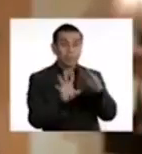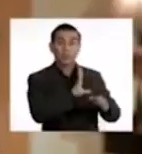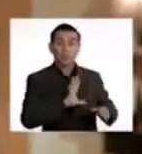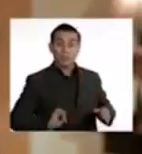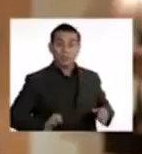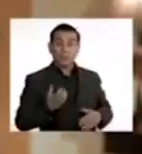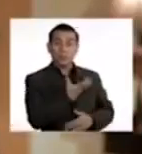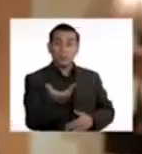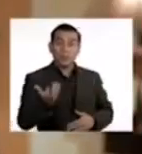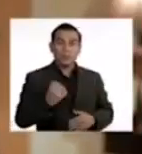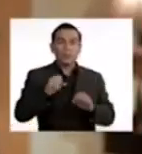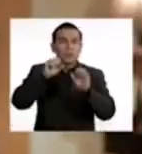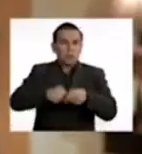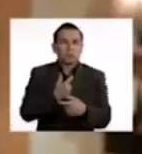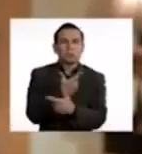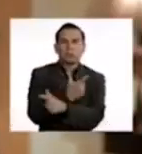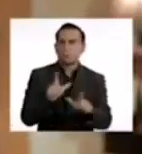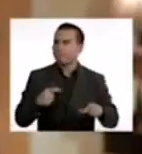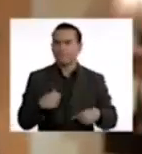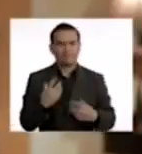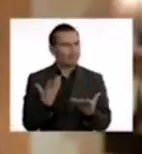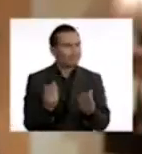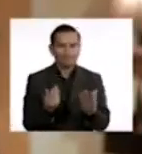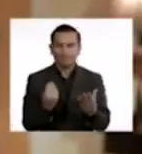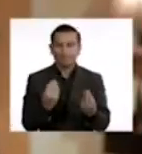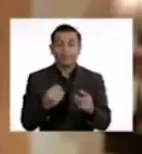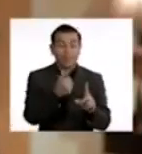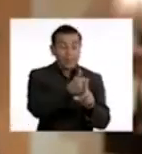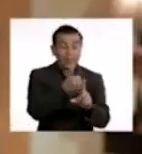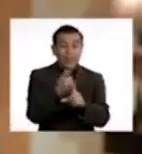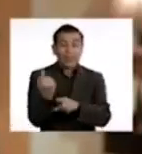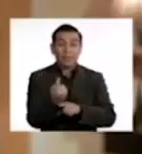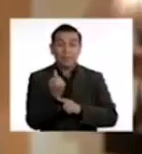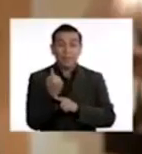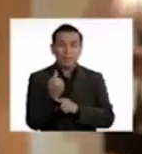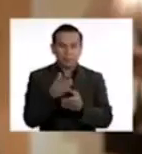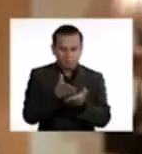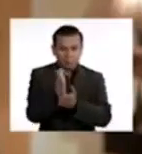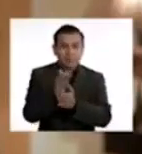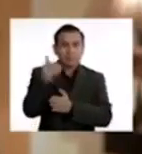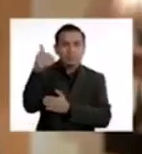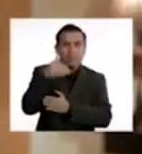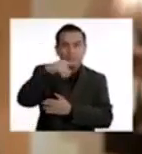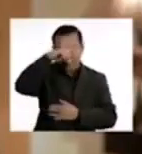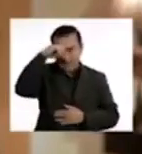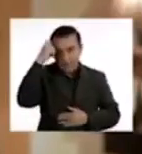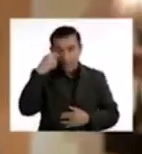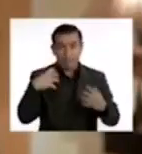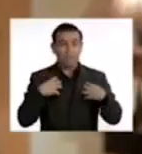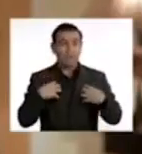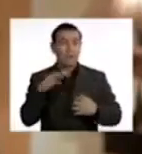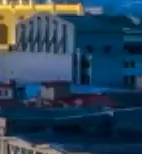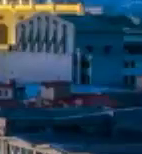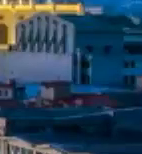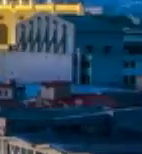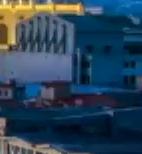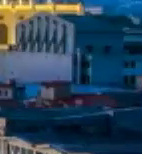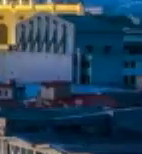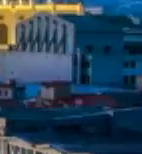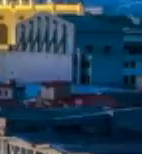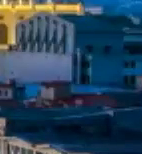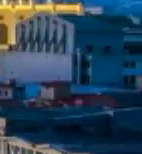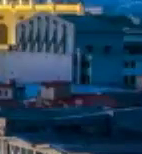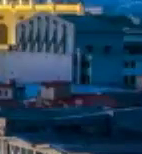el salvador de todos podemos movilizarnos con libertad sin miedo un país donde cada persona puede tenerse sola educación trabajo y una vida digna